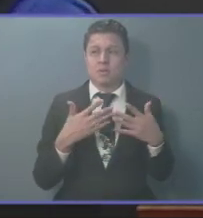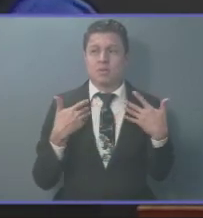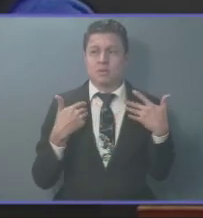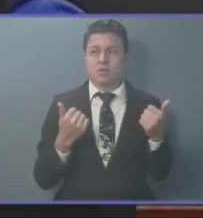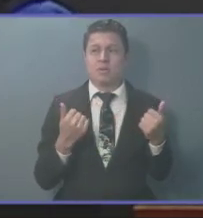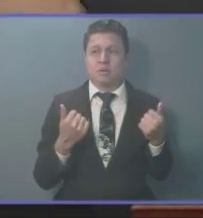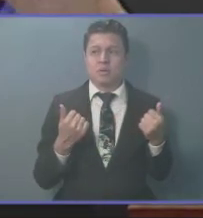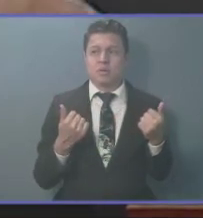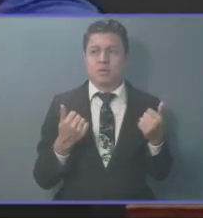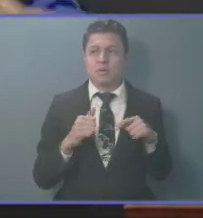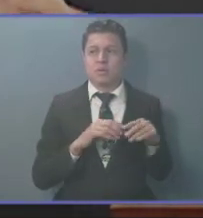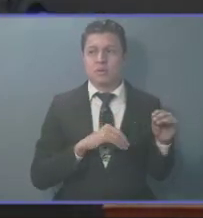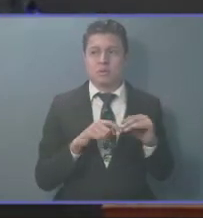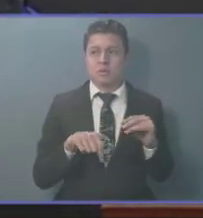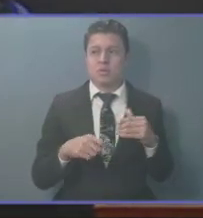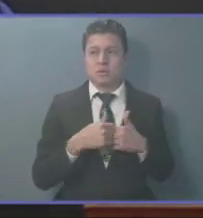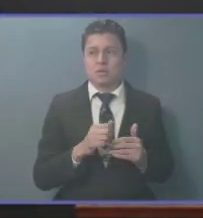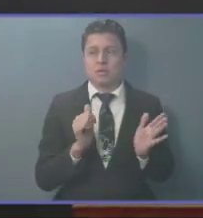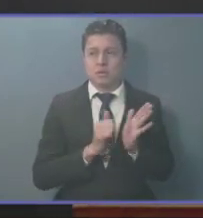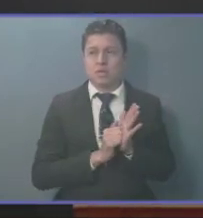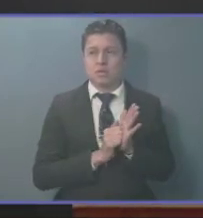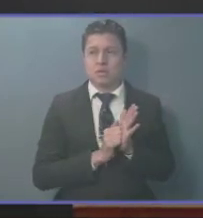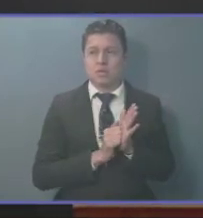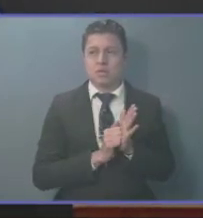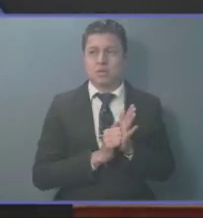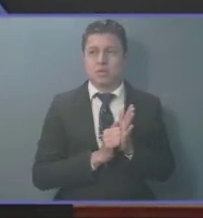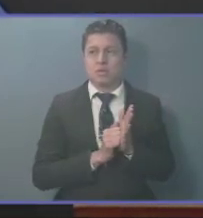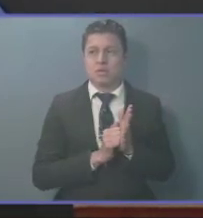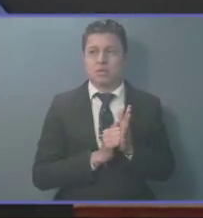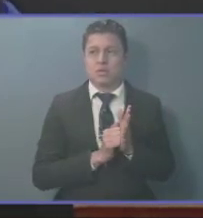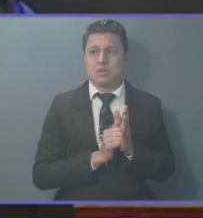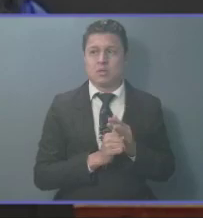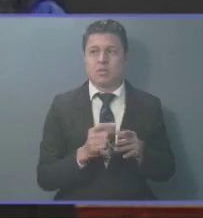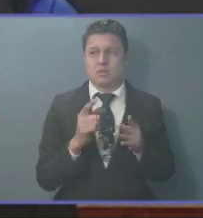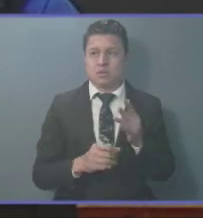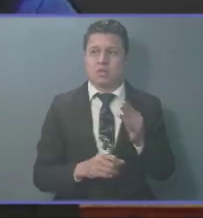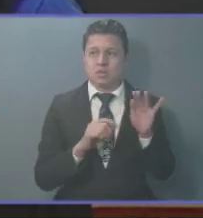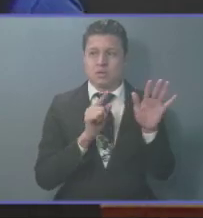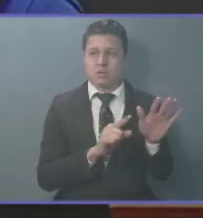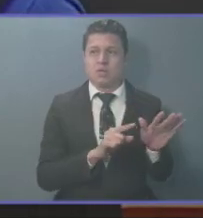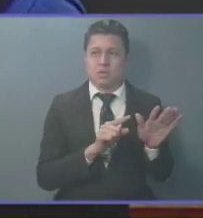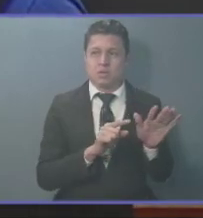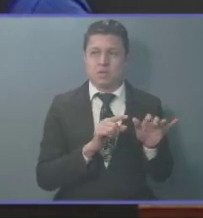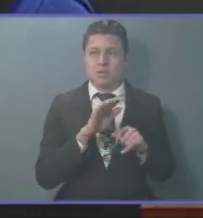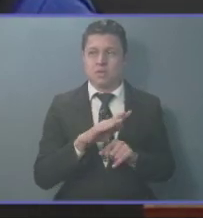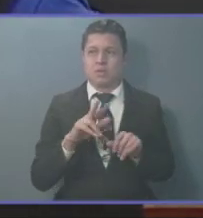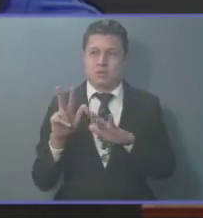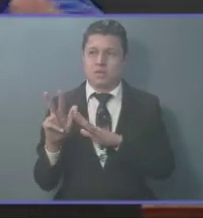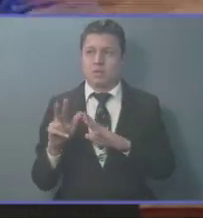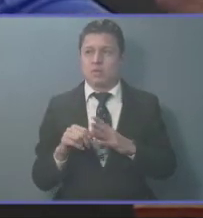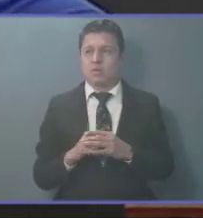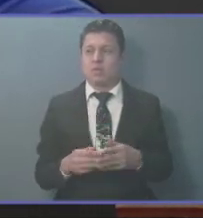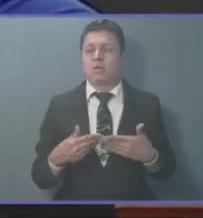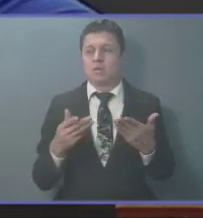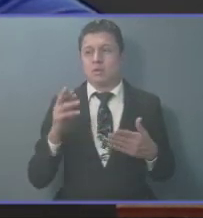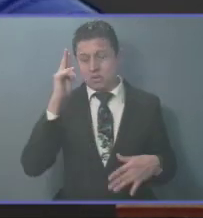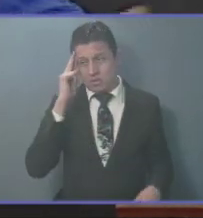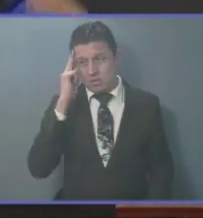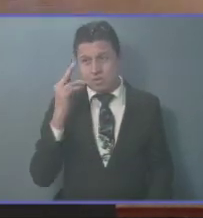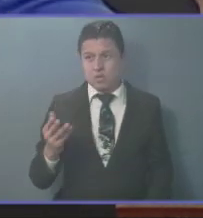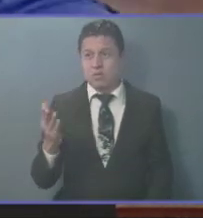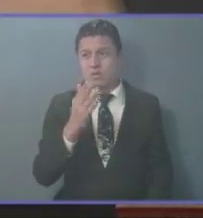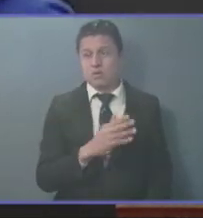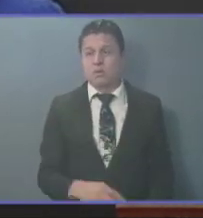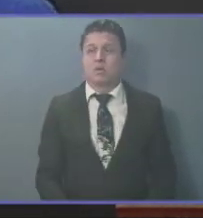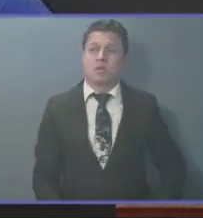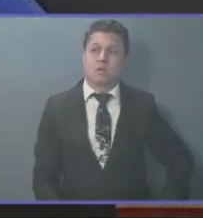salud ejercida por esta Asamblea Legislativa en el decreto 648 les da la razón o